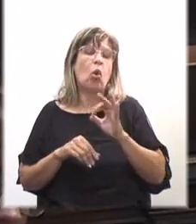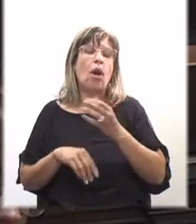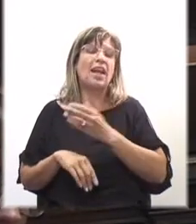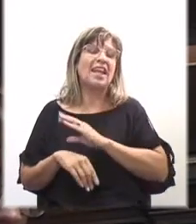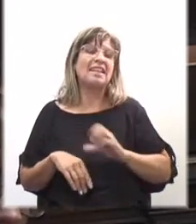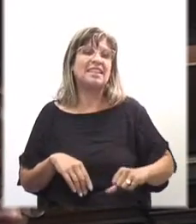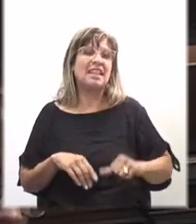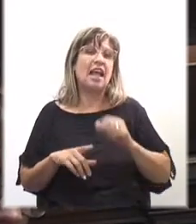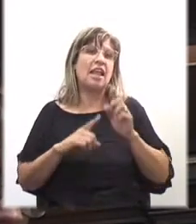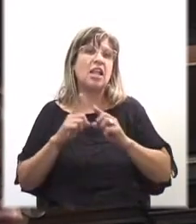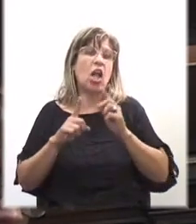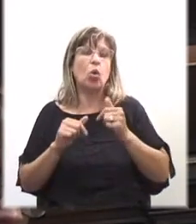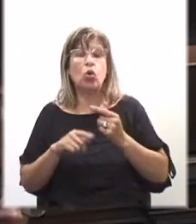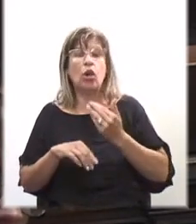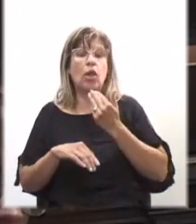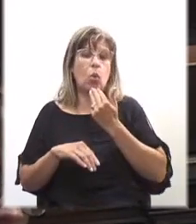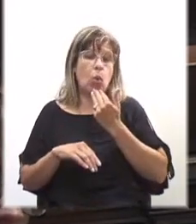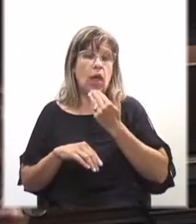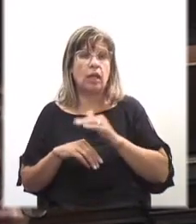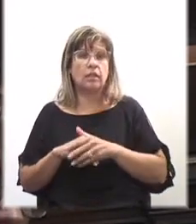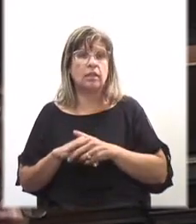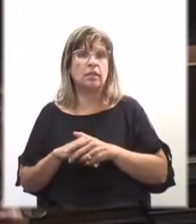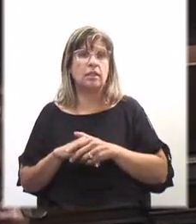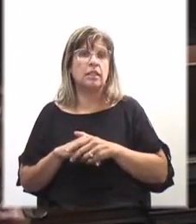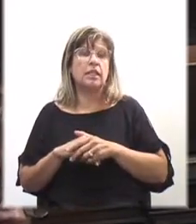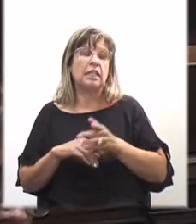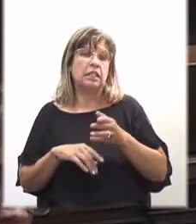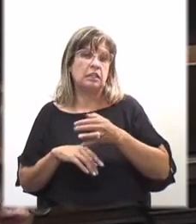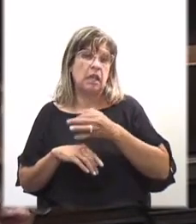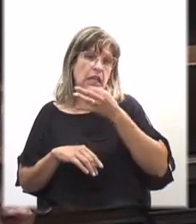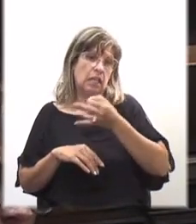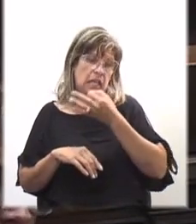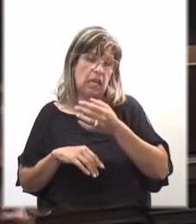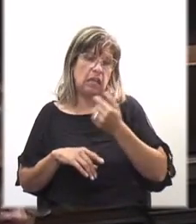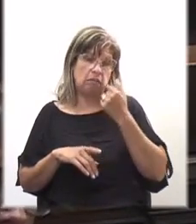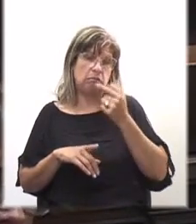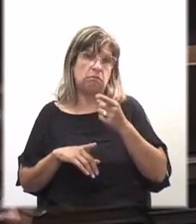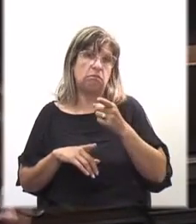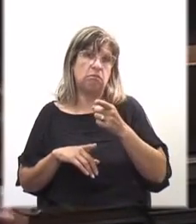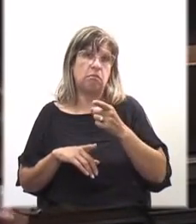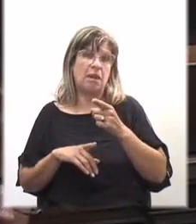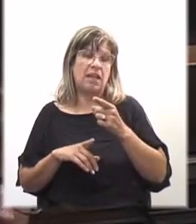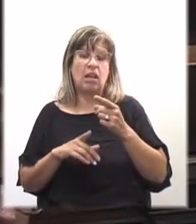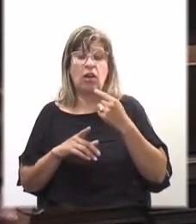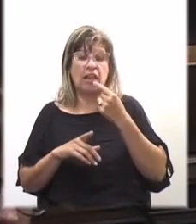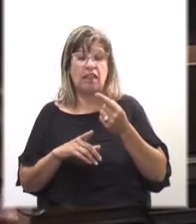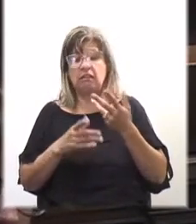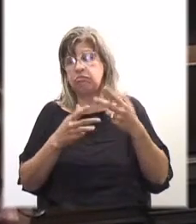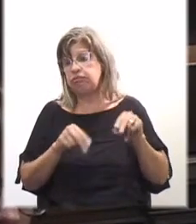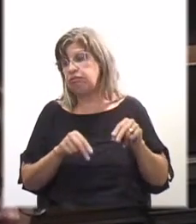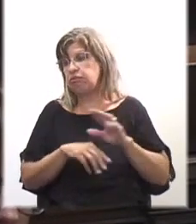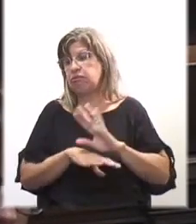algunos otros que no saben aún qué hacer se pronuncien para los que niegan una realidad,